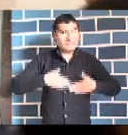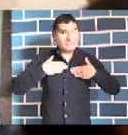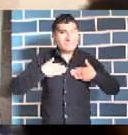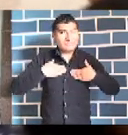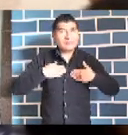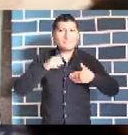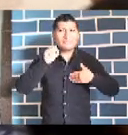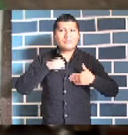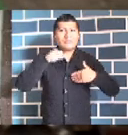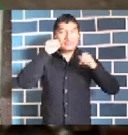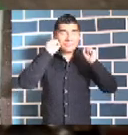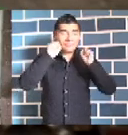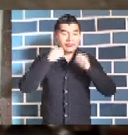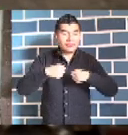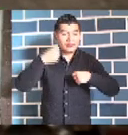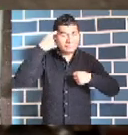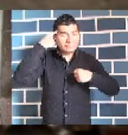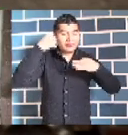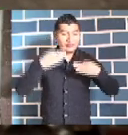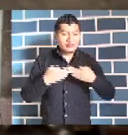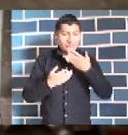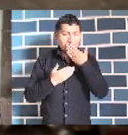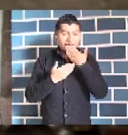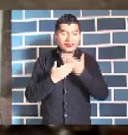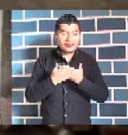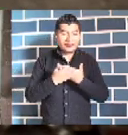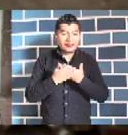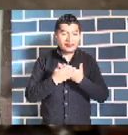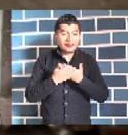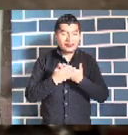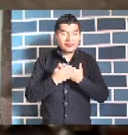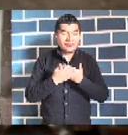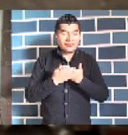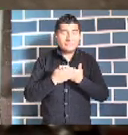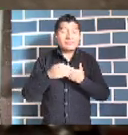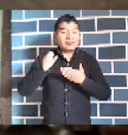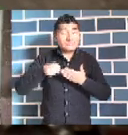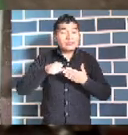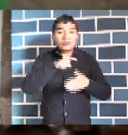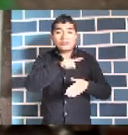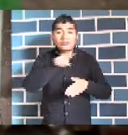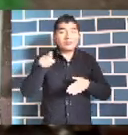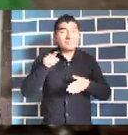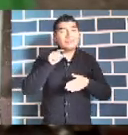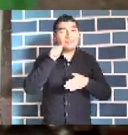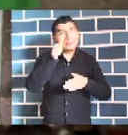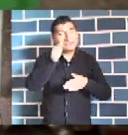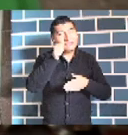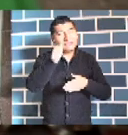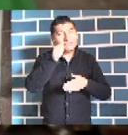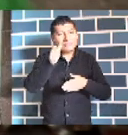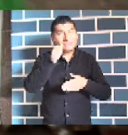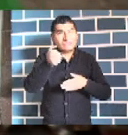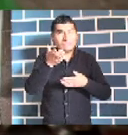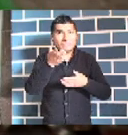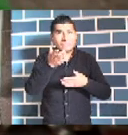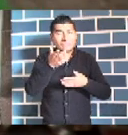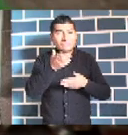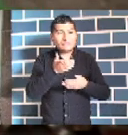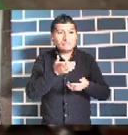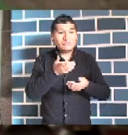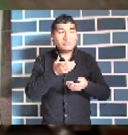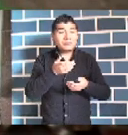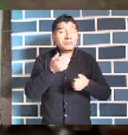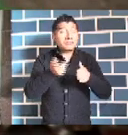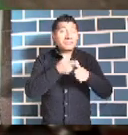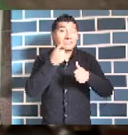posible decidir bien si se ponen a si se ponen los afectos como